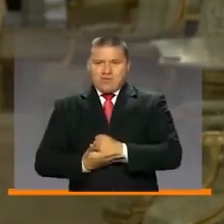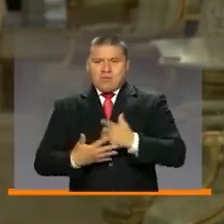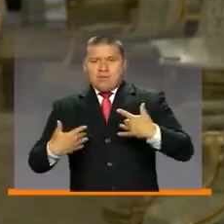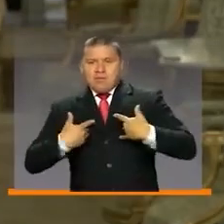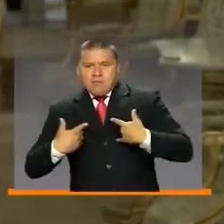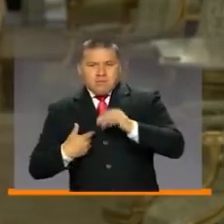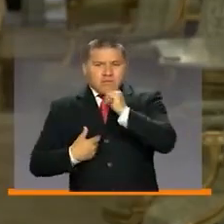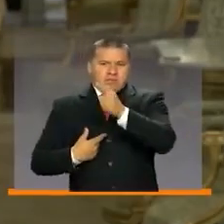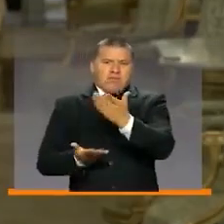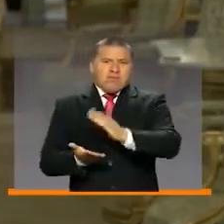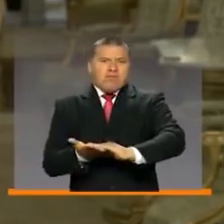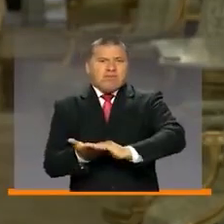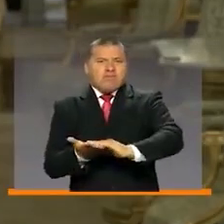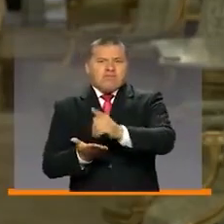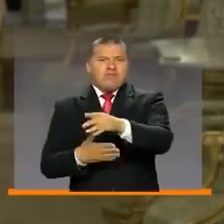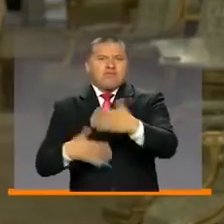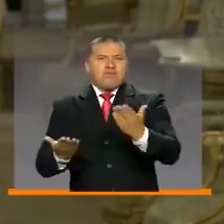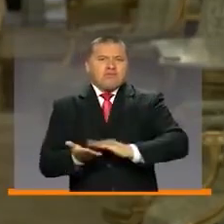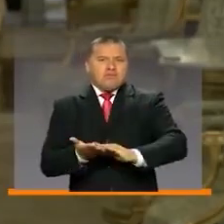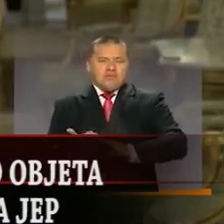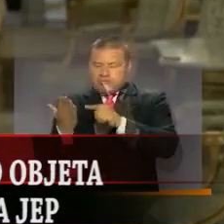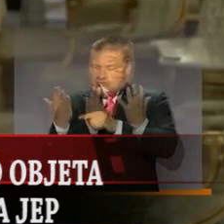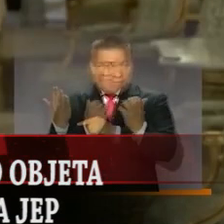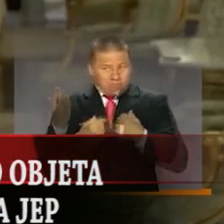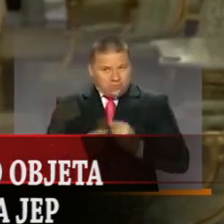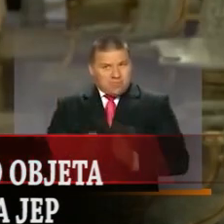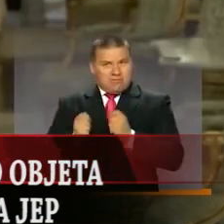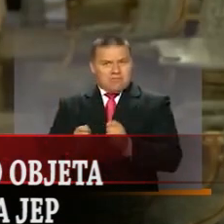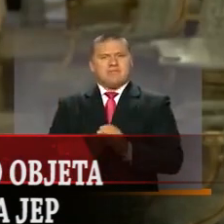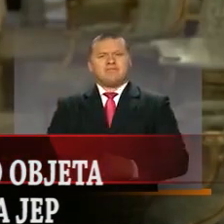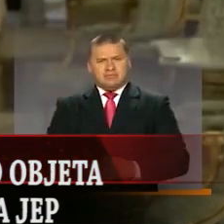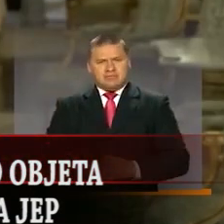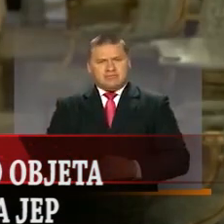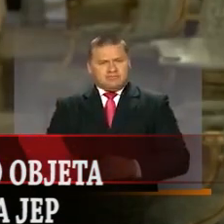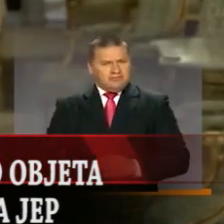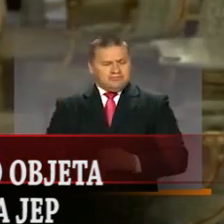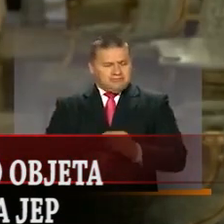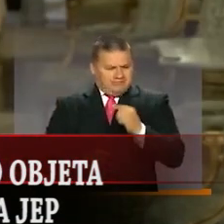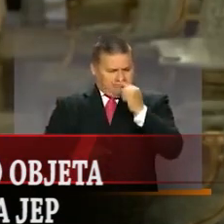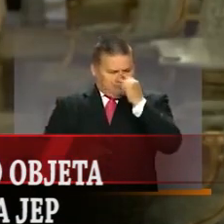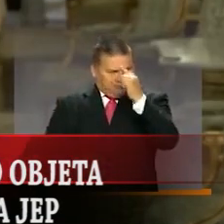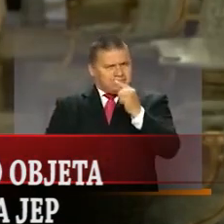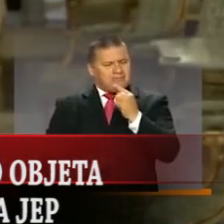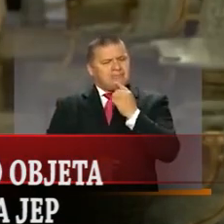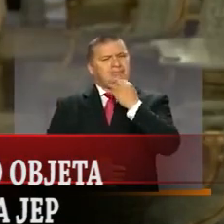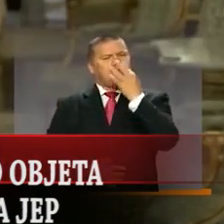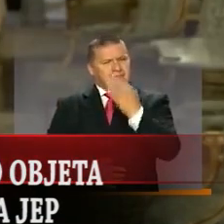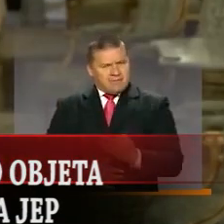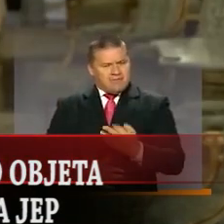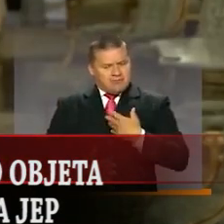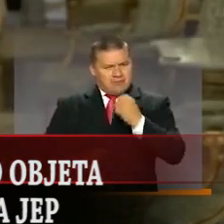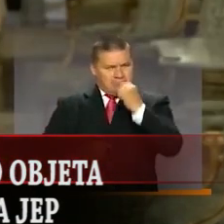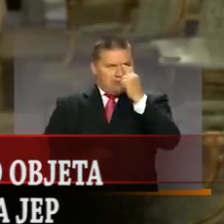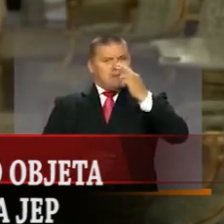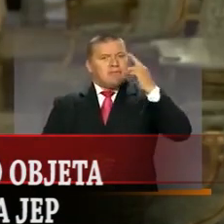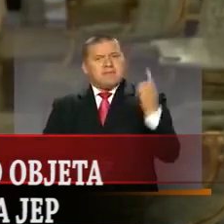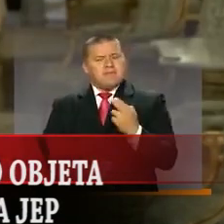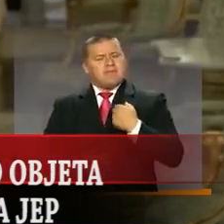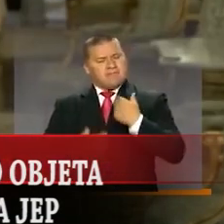victimarios de reparar integralmente a las víctimas frente a una genuina verdad y una genuina no repetición